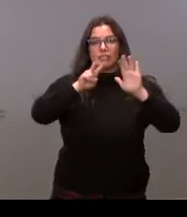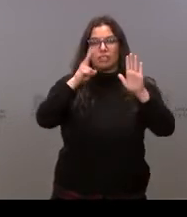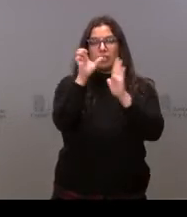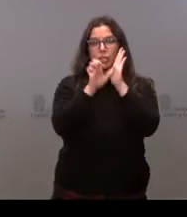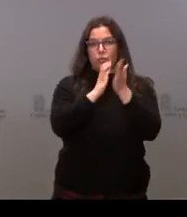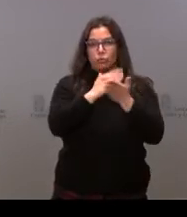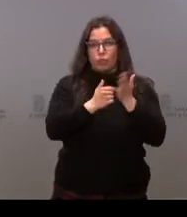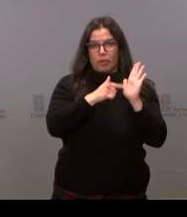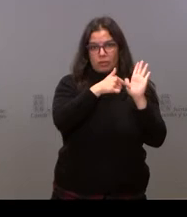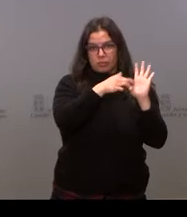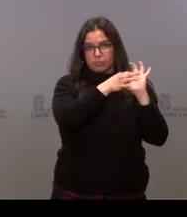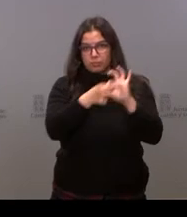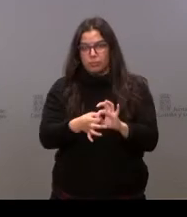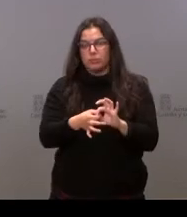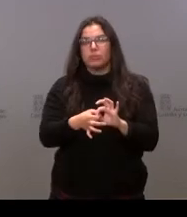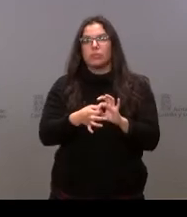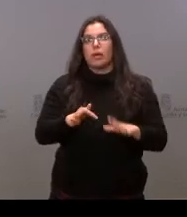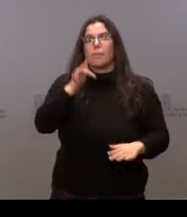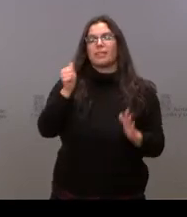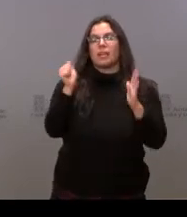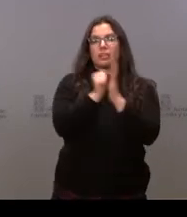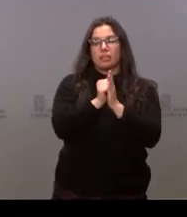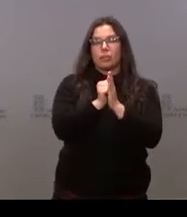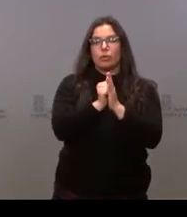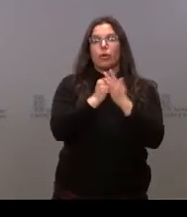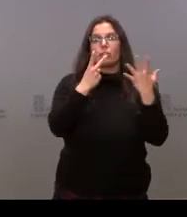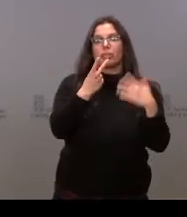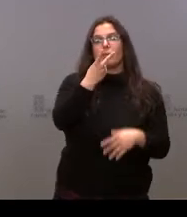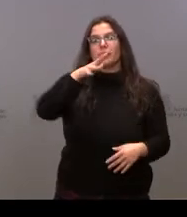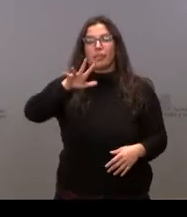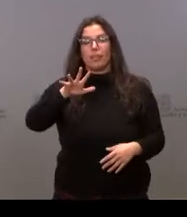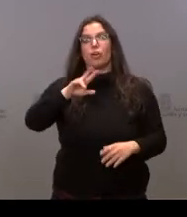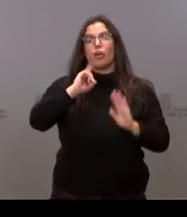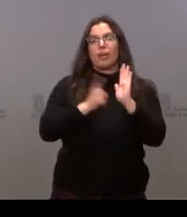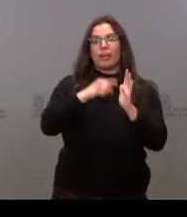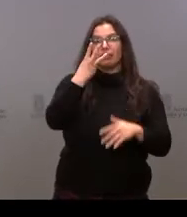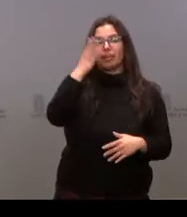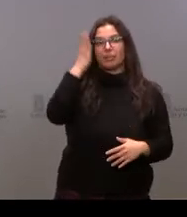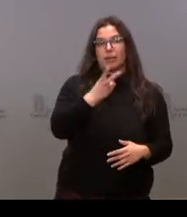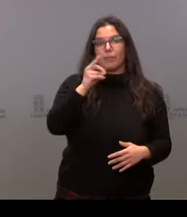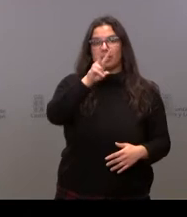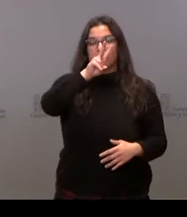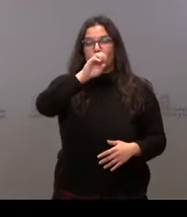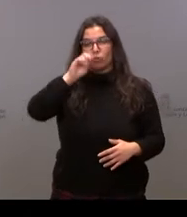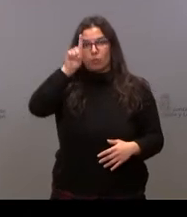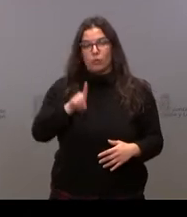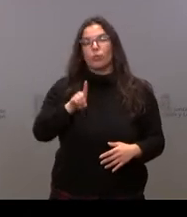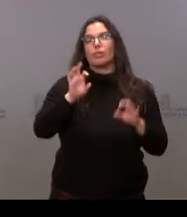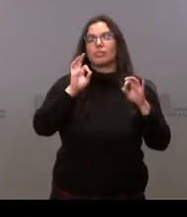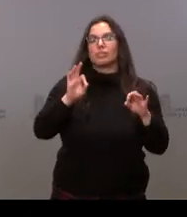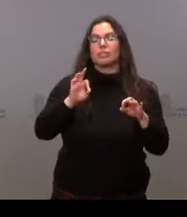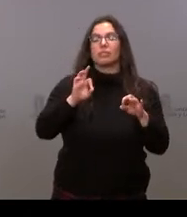de autonomía de castilla y león' y en los artículos 7 y 25 de la ley 3/2001 de 3 de julio del gobierno y de la